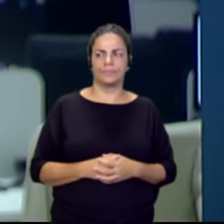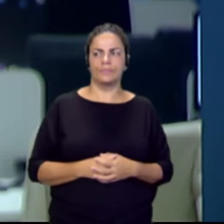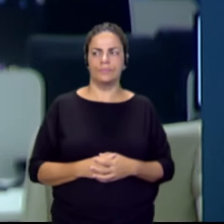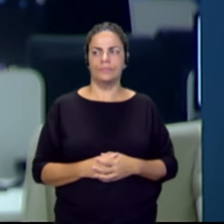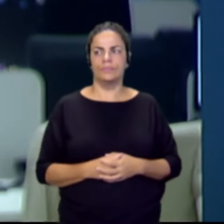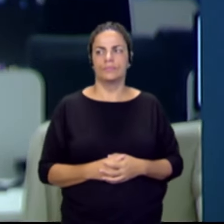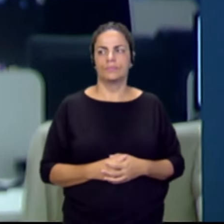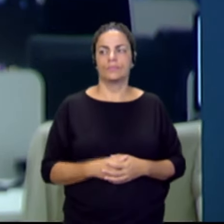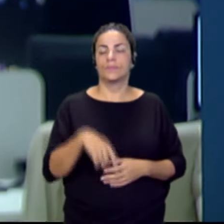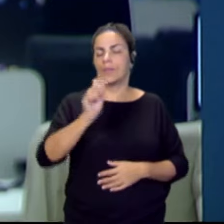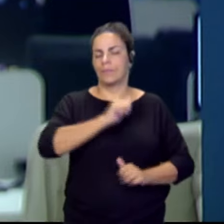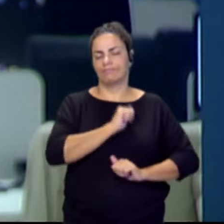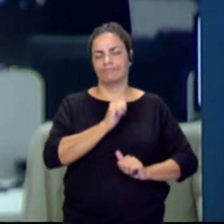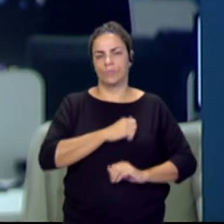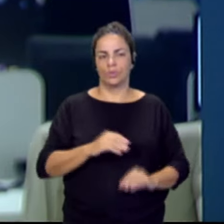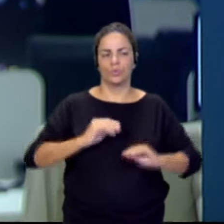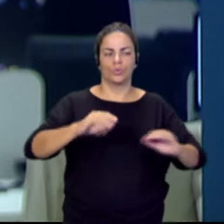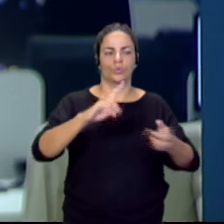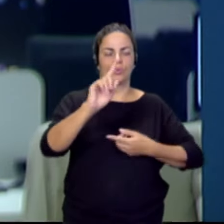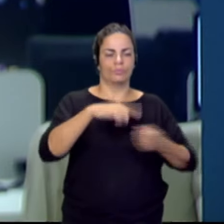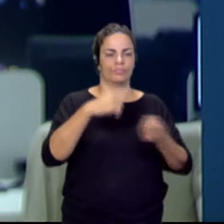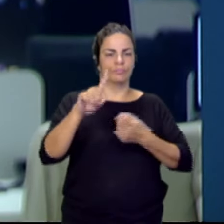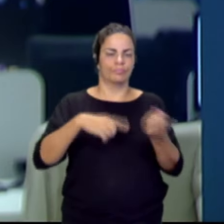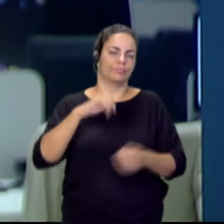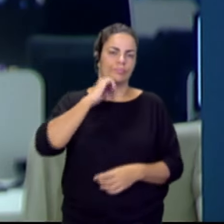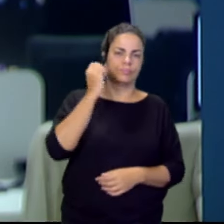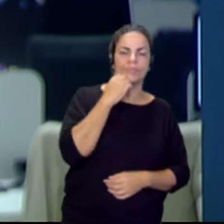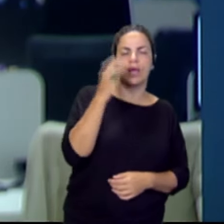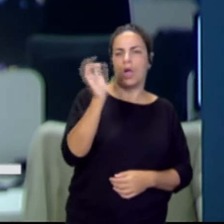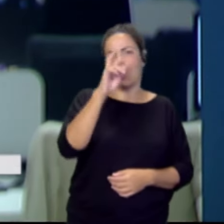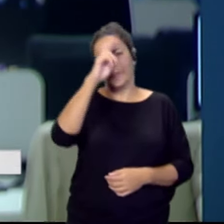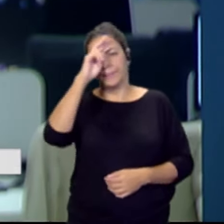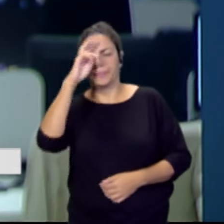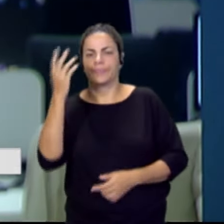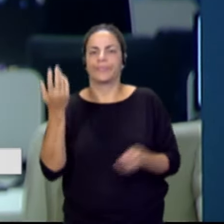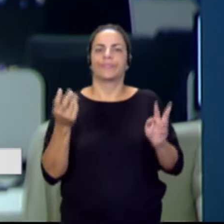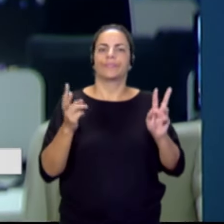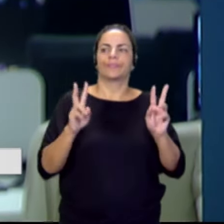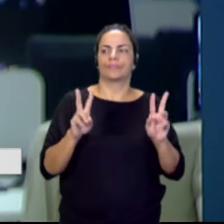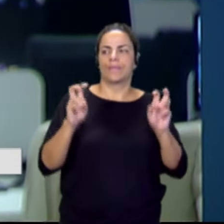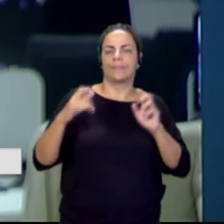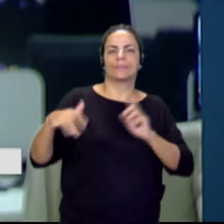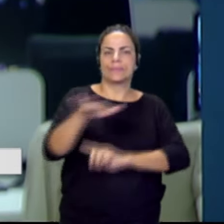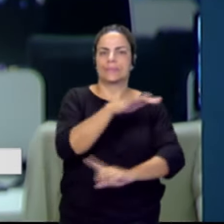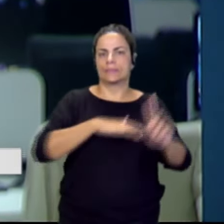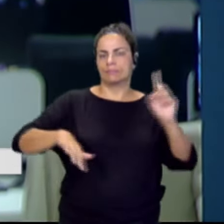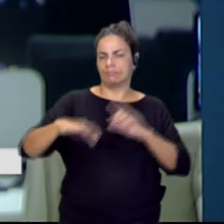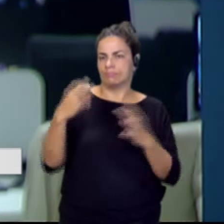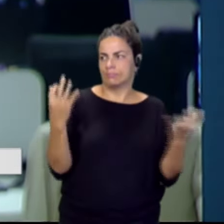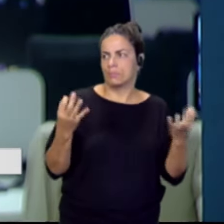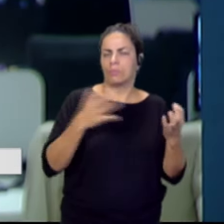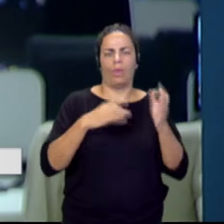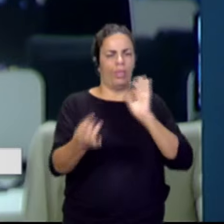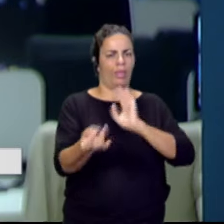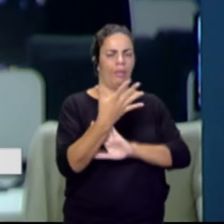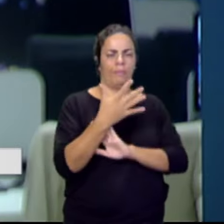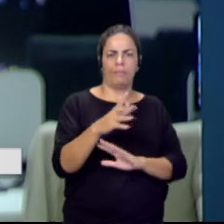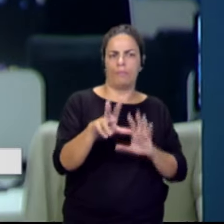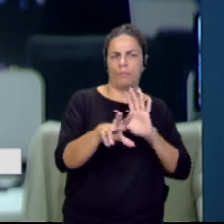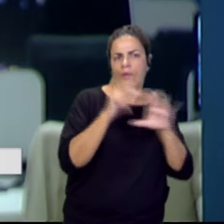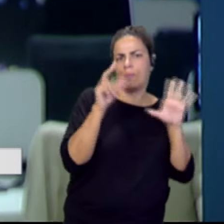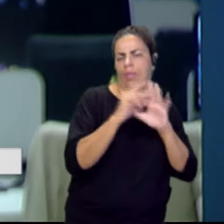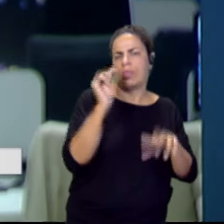Y esperamos por sus mensajes, sus quejas o preocupaciones sobre lo que está ocurriendo a su alrededor. Fotos o vídeos también, si ven